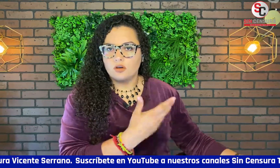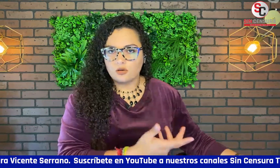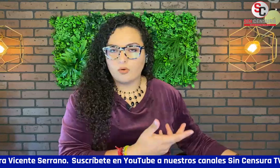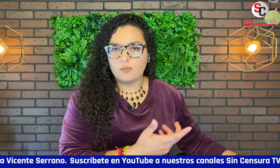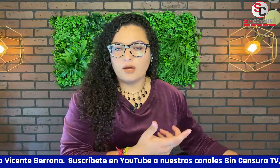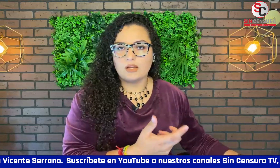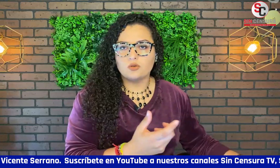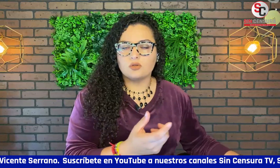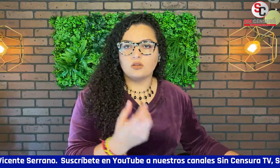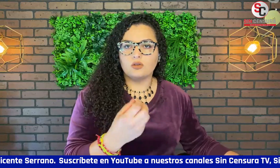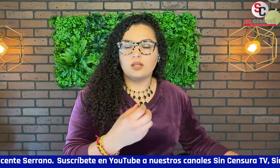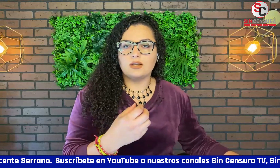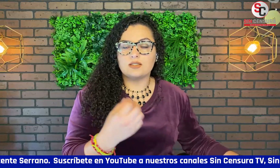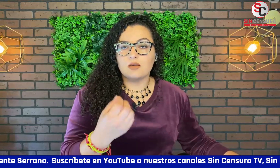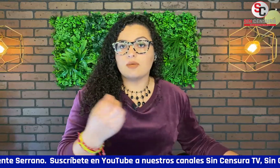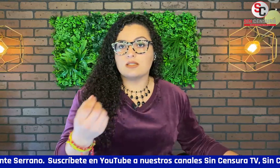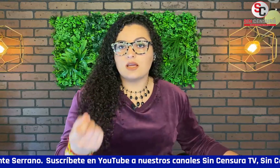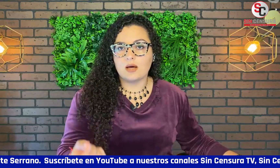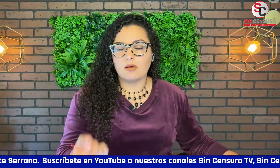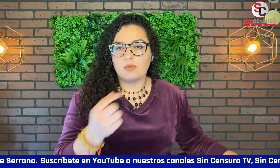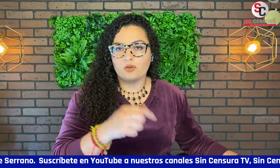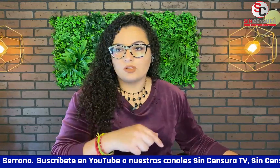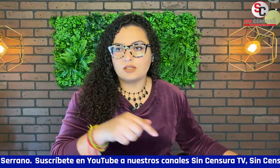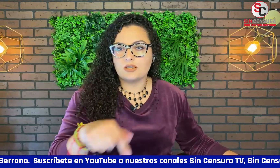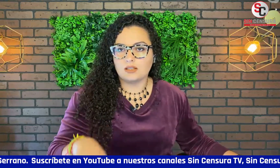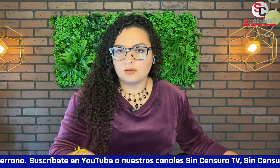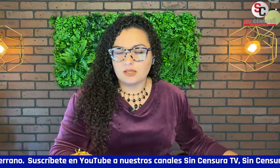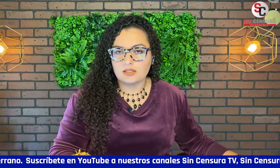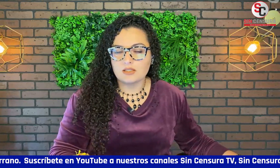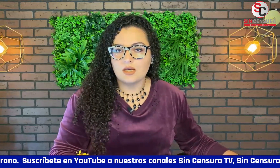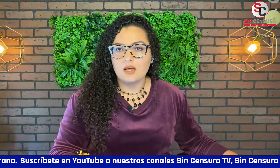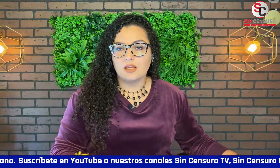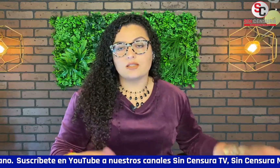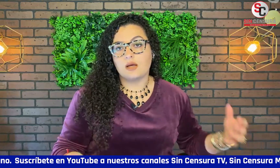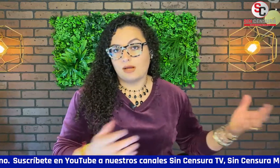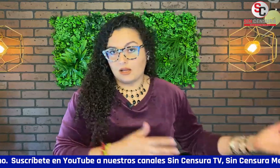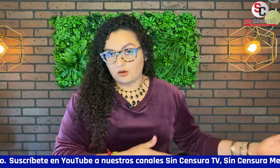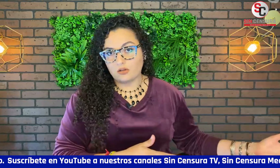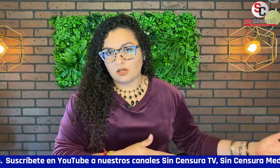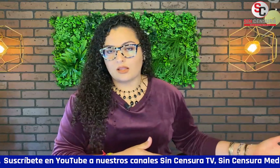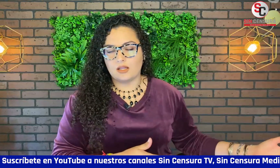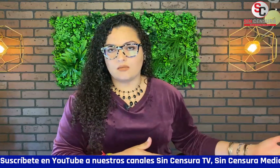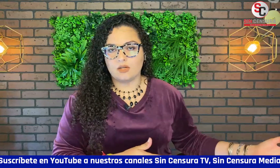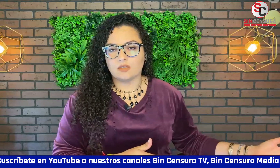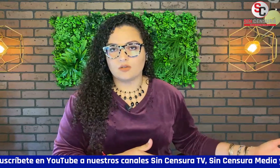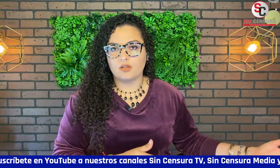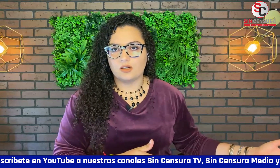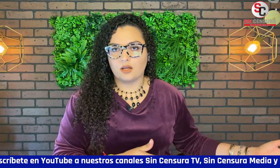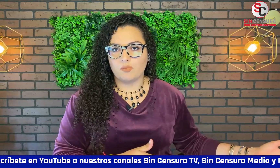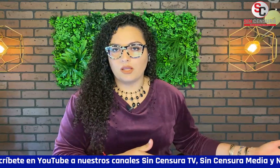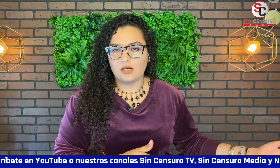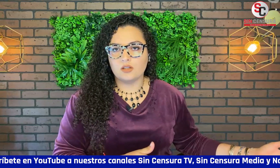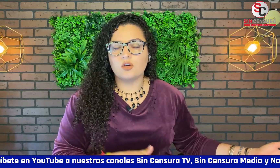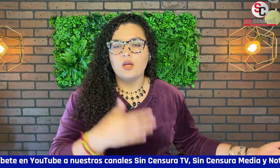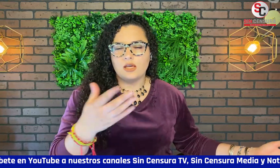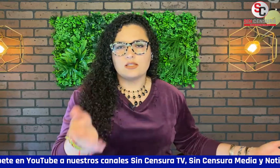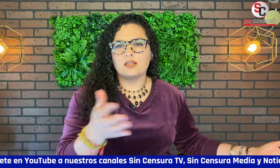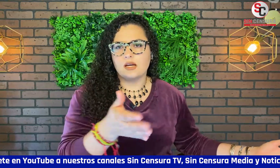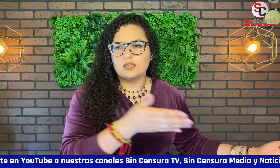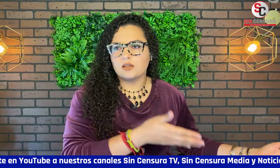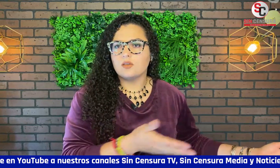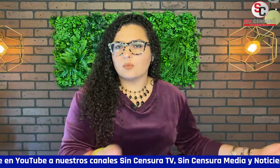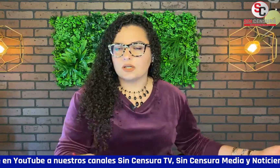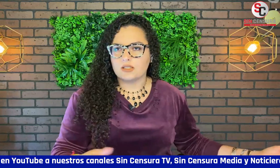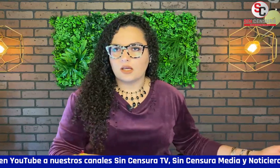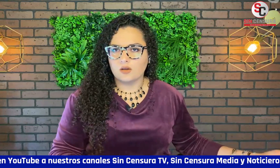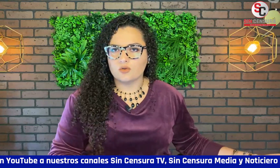con el software Pegasus, en donde se investigaba periodistas y activistas que estaban en contra de la administración de Enrique Peña Nieto. Es en esa